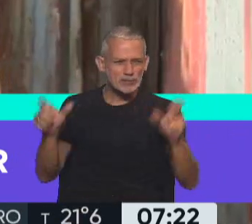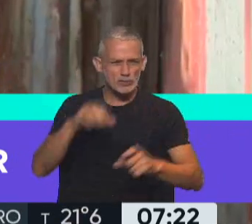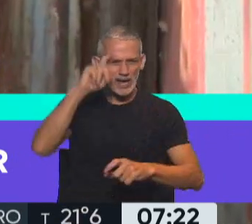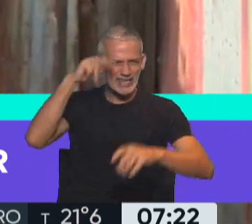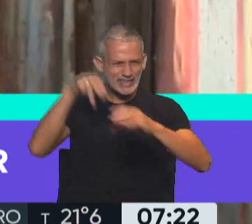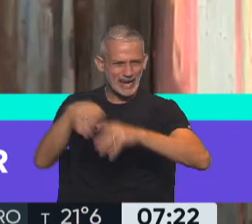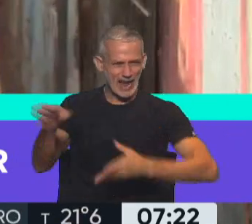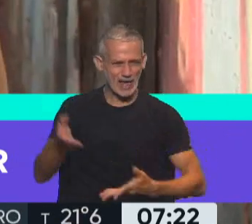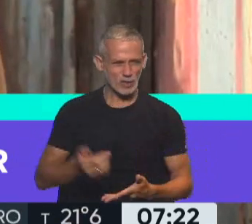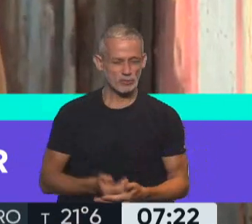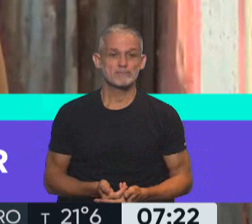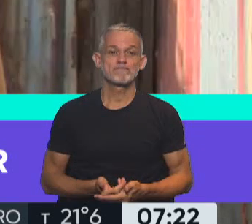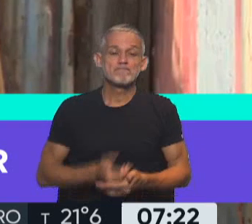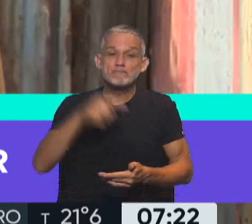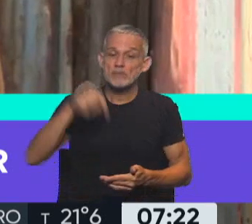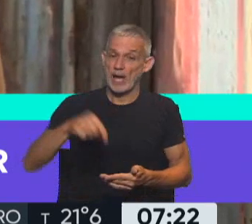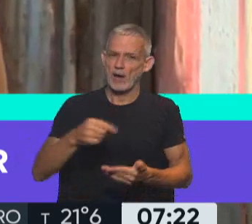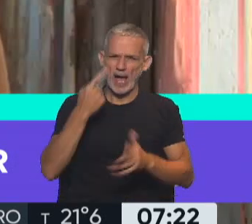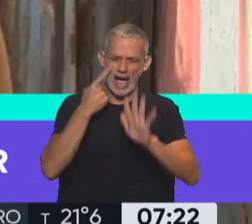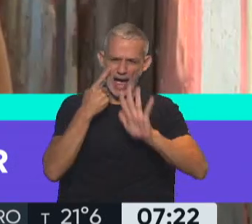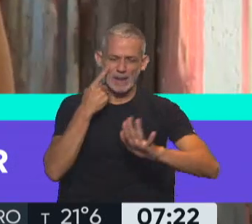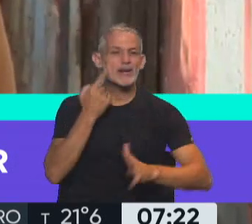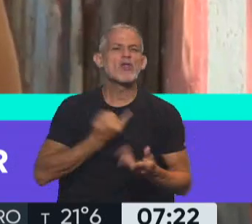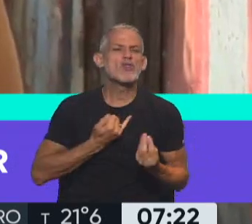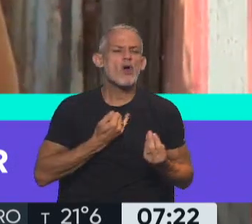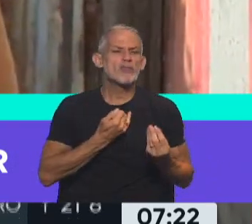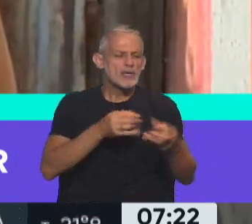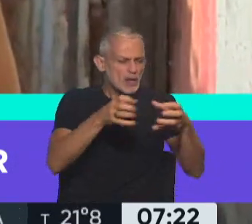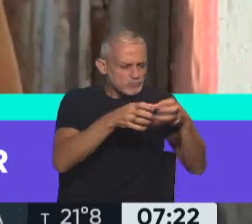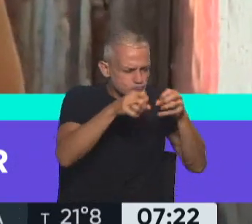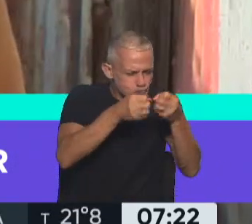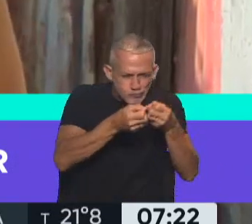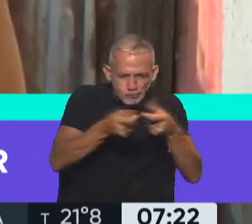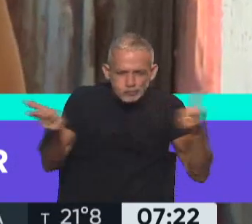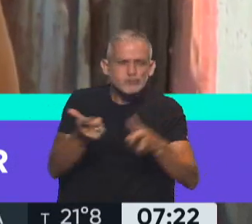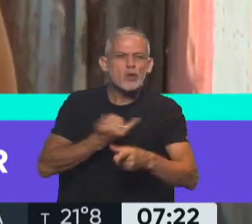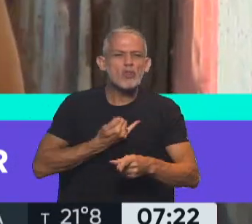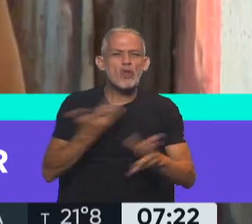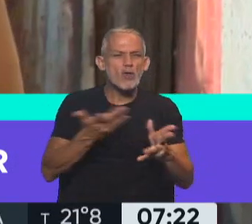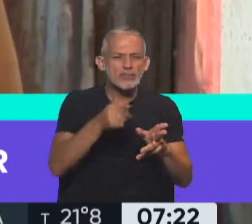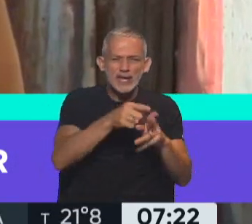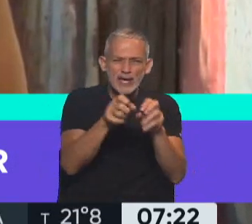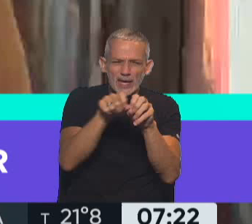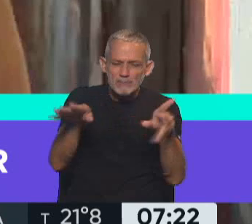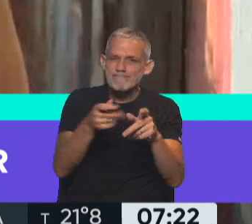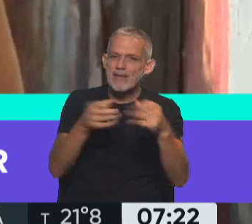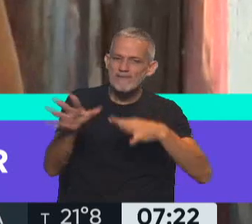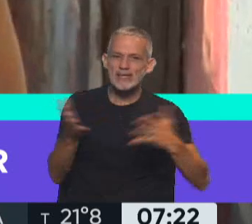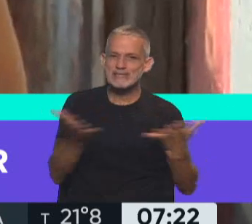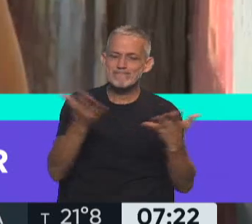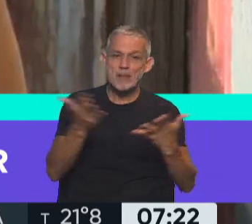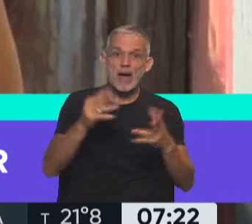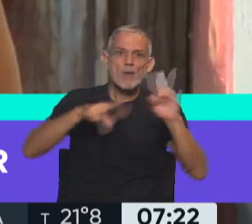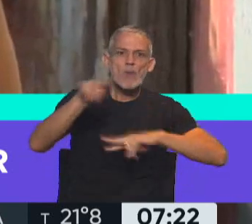¿Qué pasa? Ahora hay que ver de dónde salió esa droga, para así poder encontrar algún